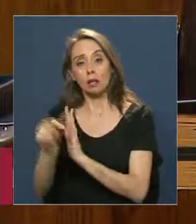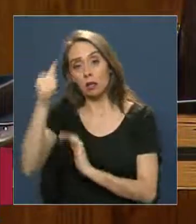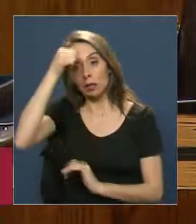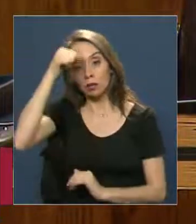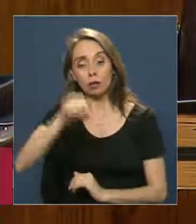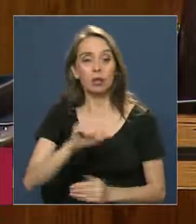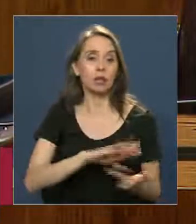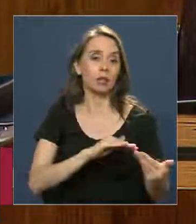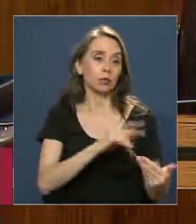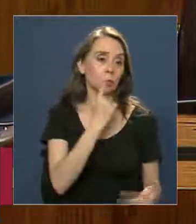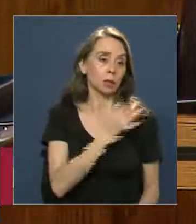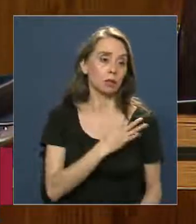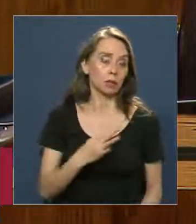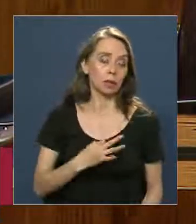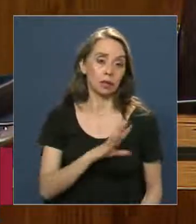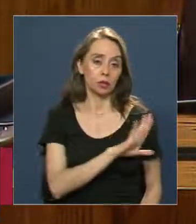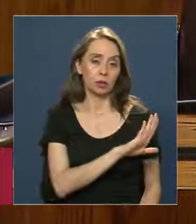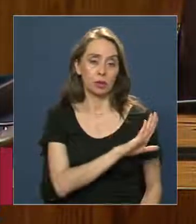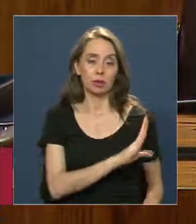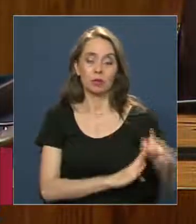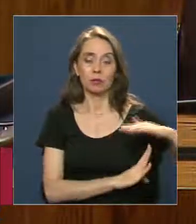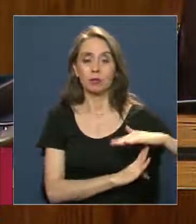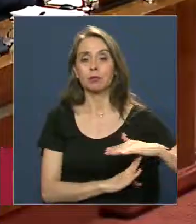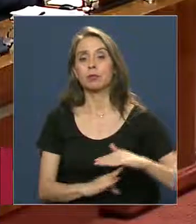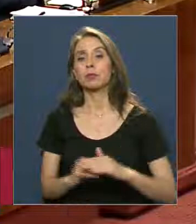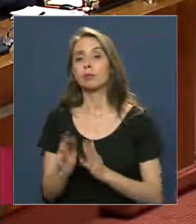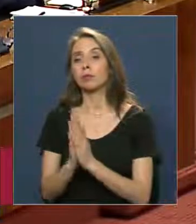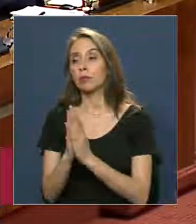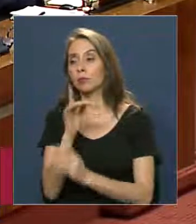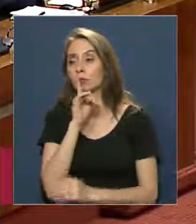favor, disculpe, ministro. Silencio, por favor.